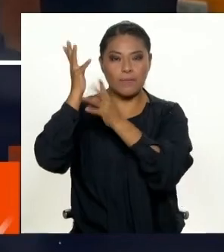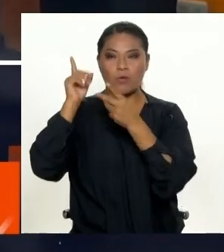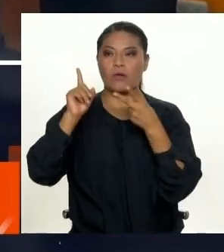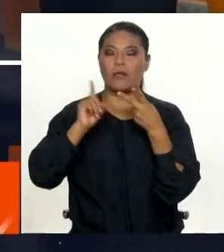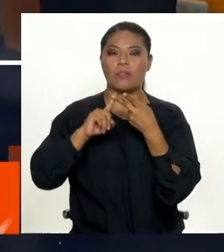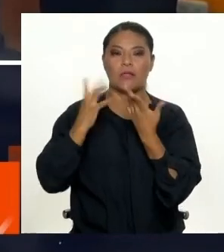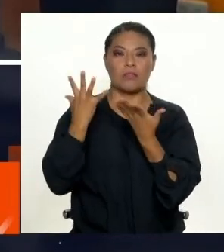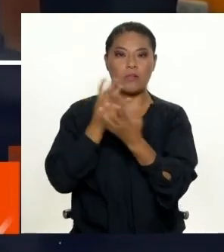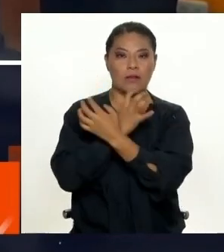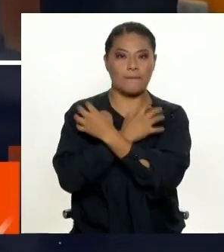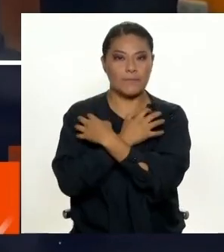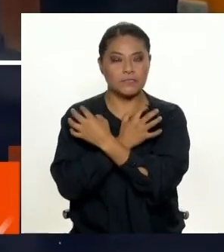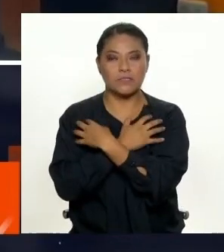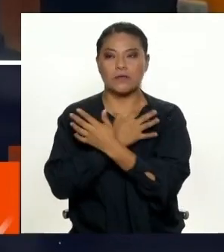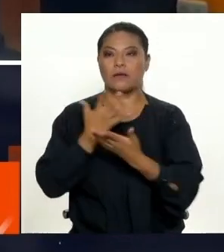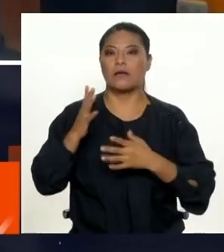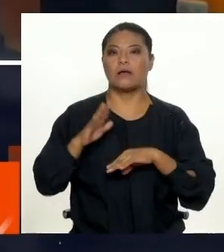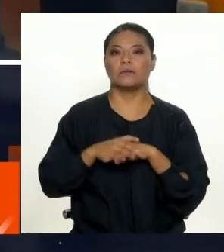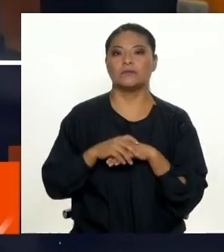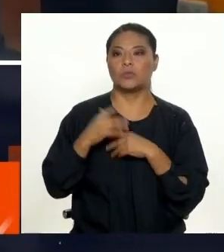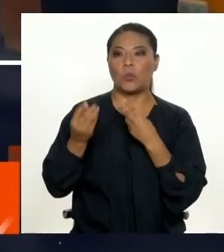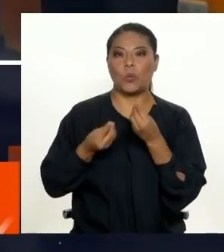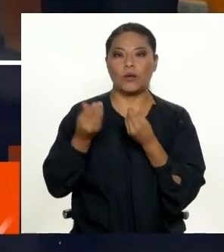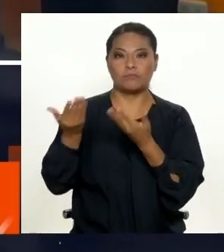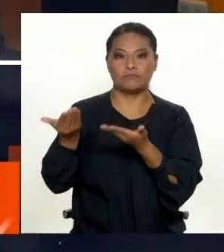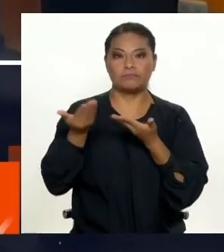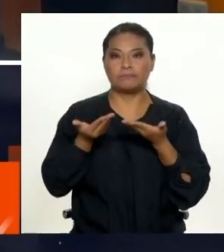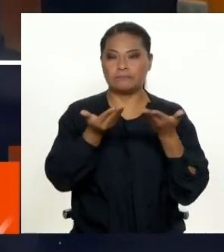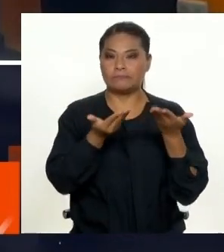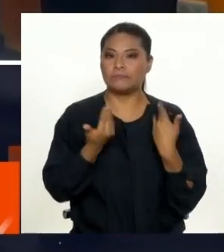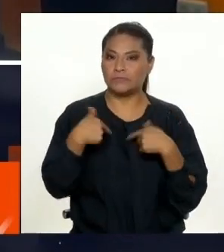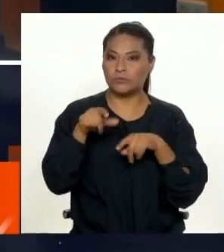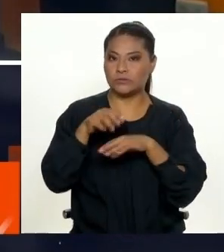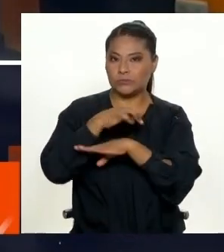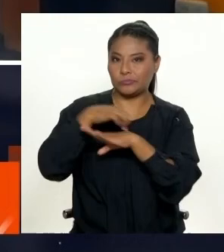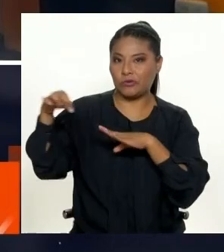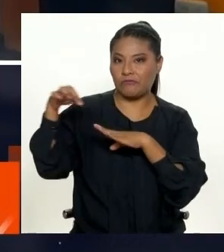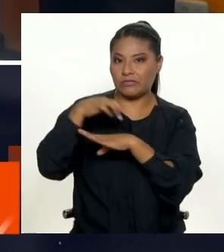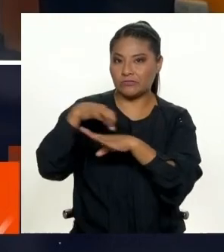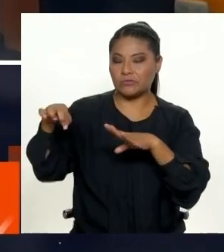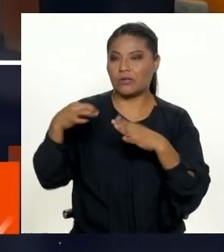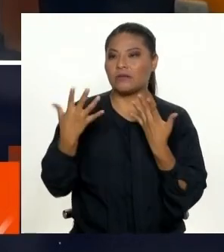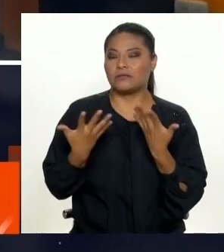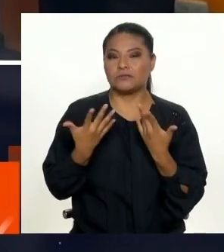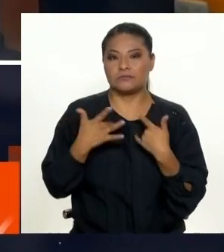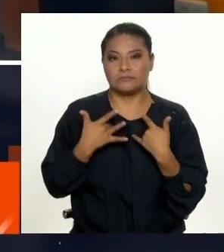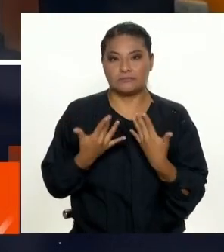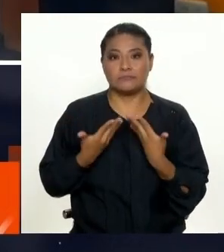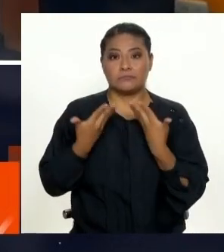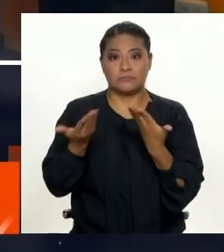los establecimientos de salud cuentan con profesionales que están atendiendo, si los establecimientos de salud tienen los